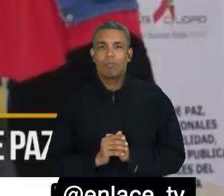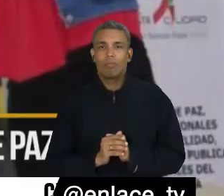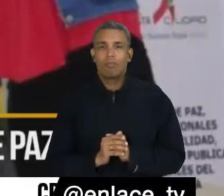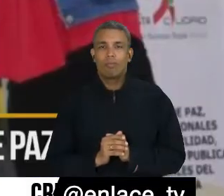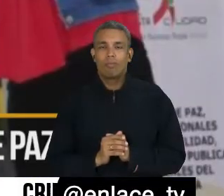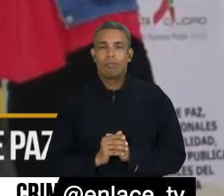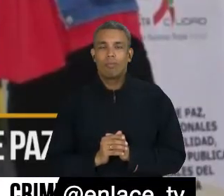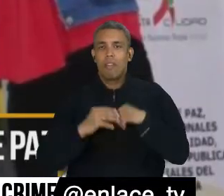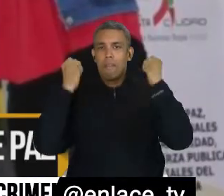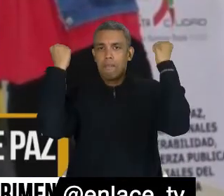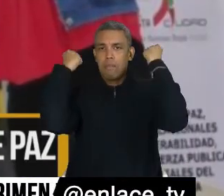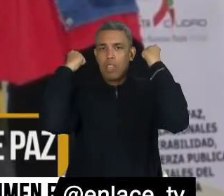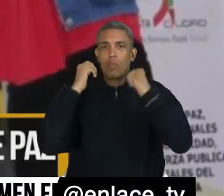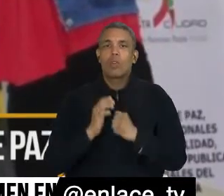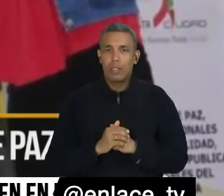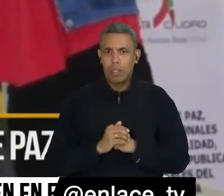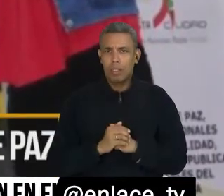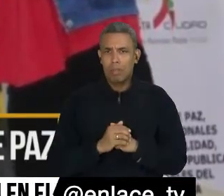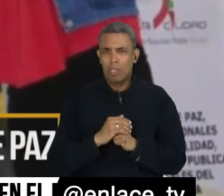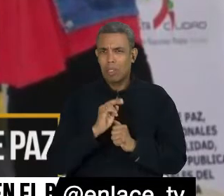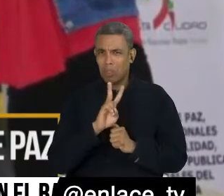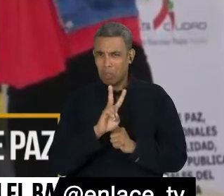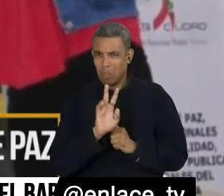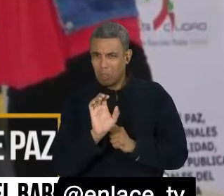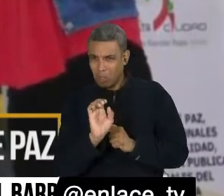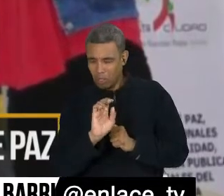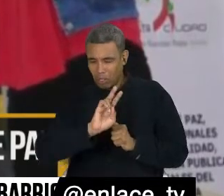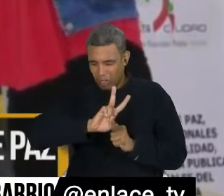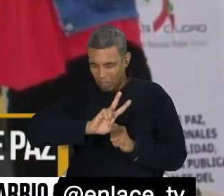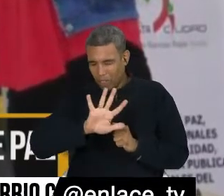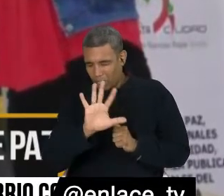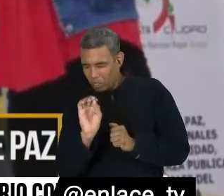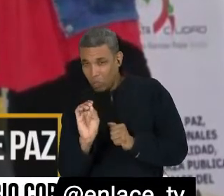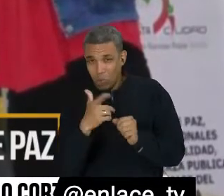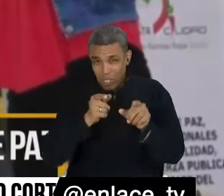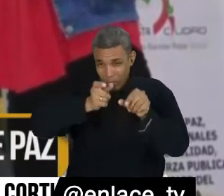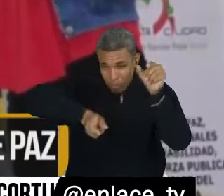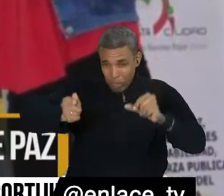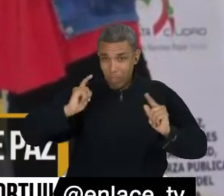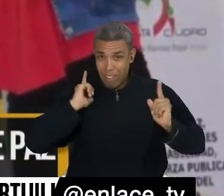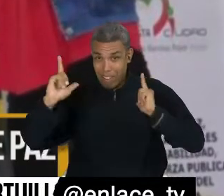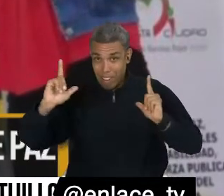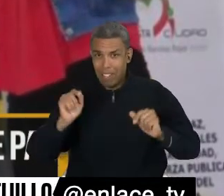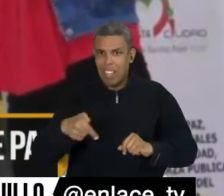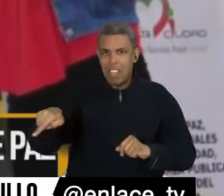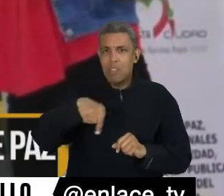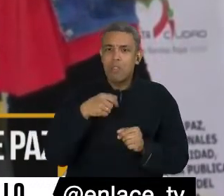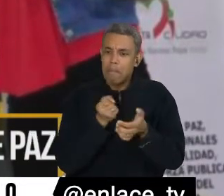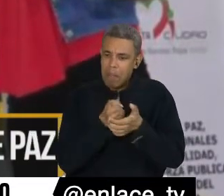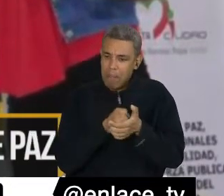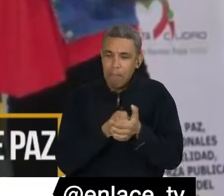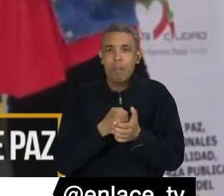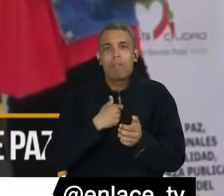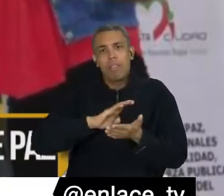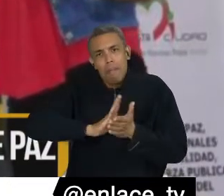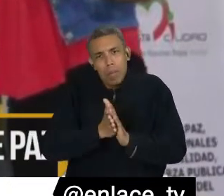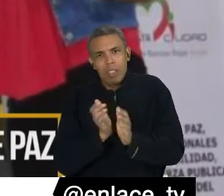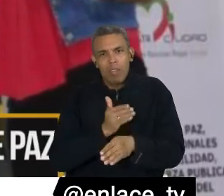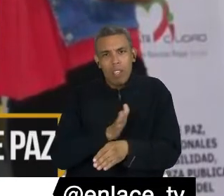En Piedecuesta, 250 líderes locales se graduaron como gestores de paz. Esta capacitación les permitió a los participantes aprender sobre